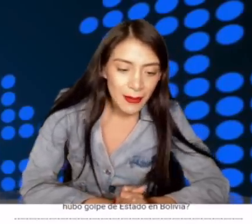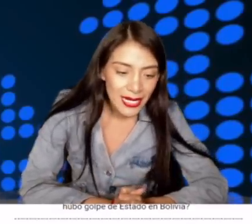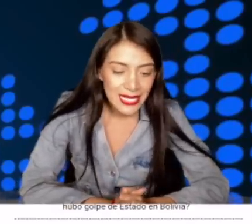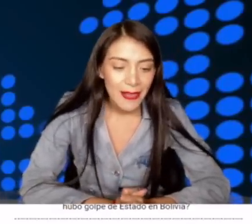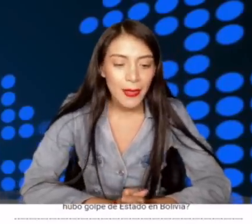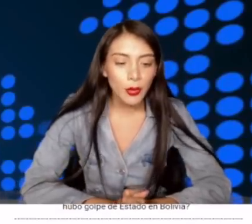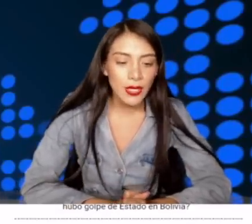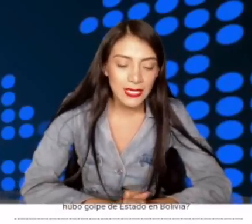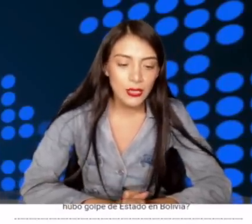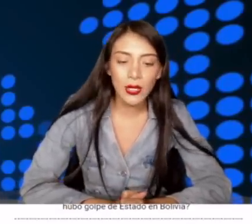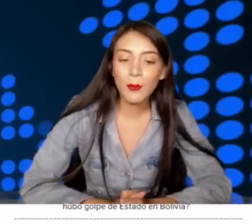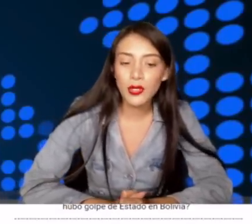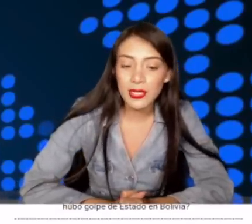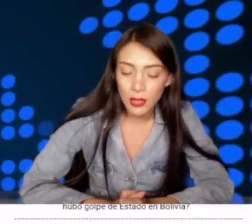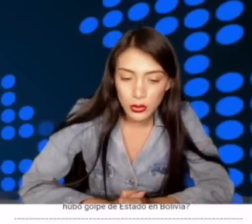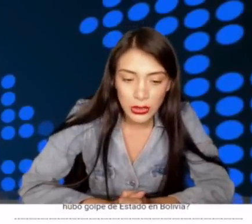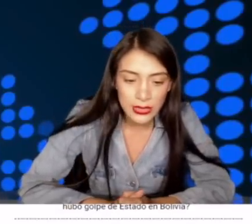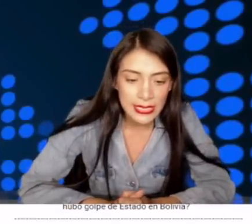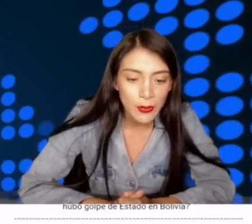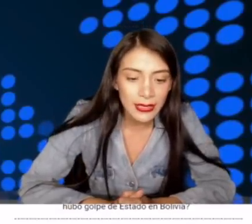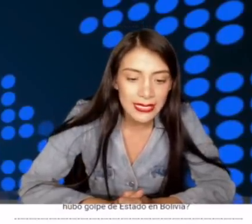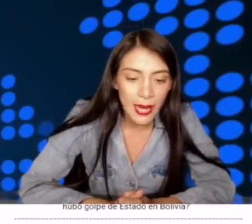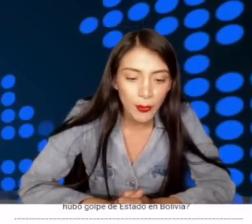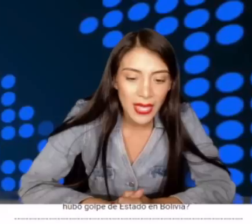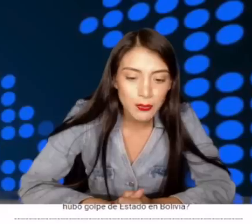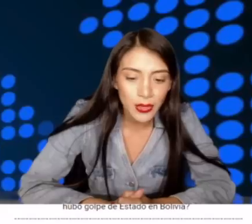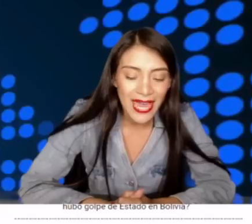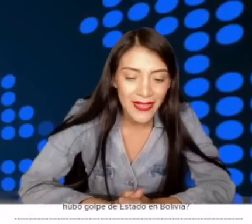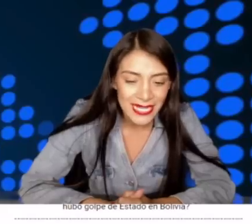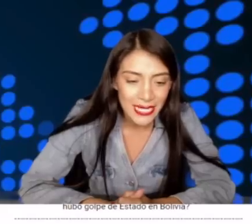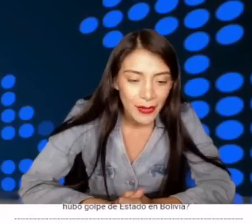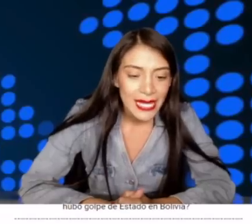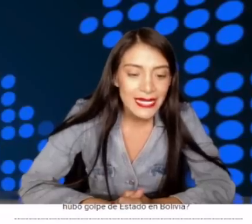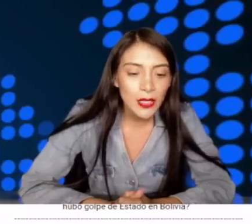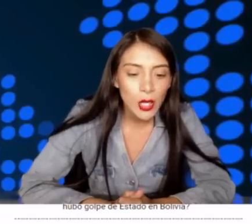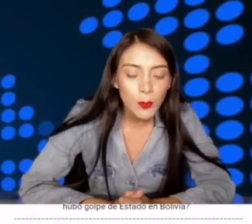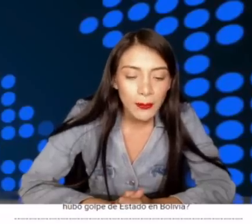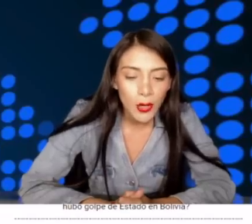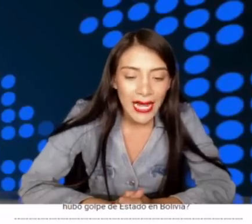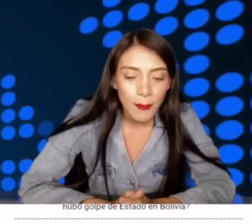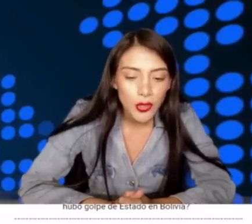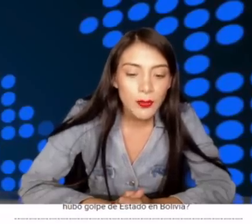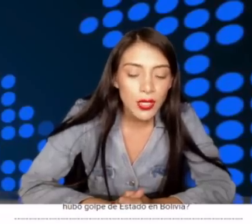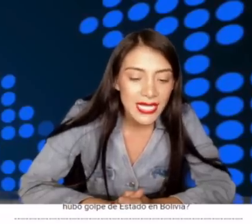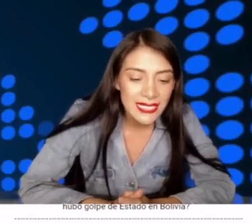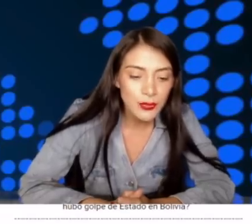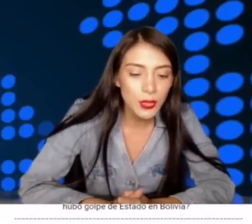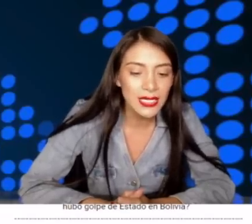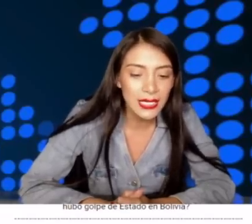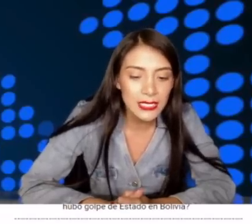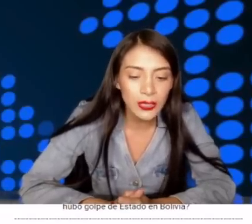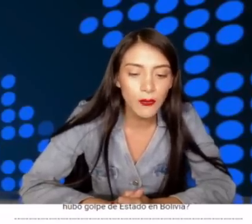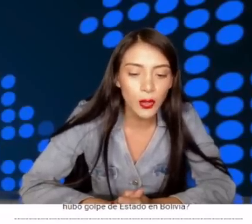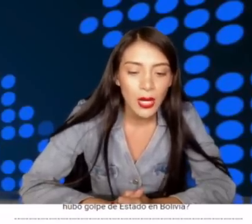3 semanas de protestas con apoyo de Estados Unidos y revueltas apoyadas por la derecha, y que lograron primero el apoyo de policías,